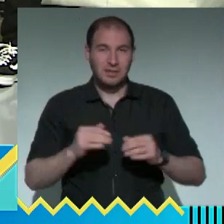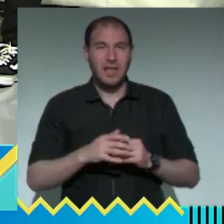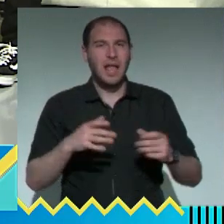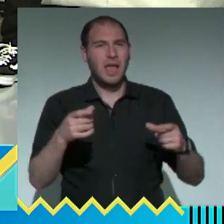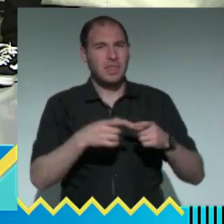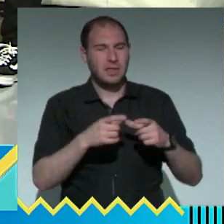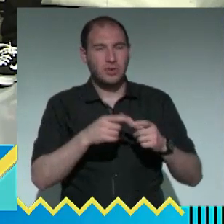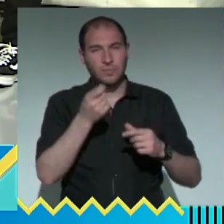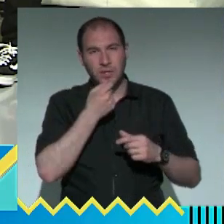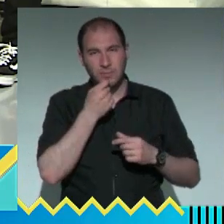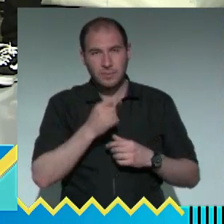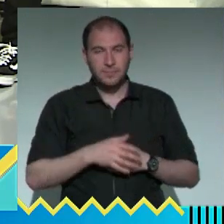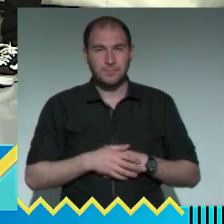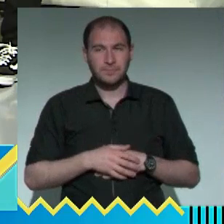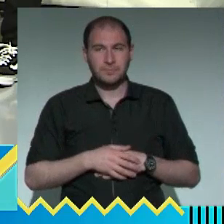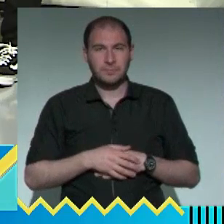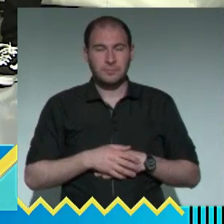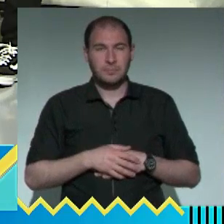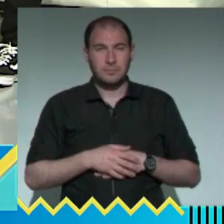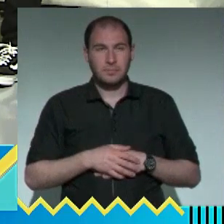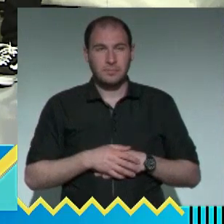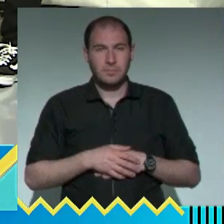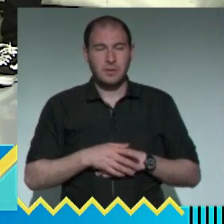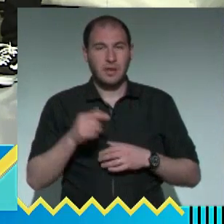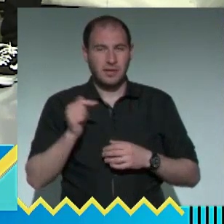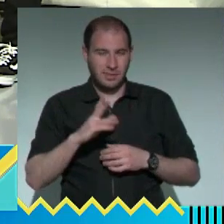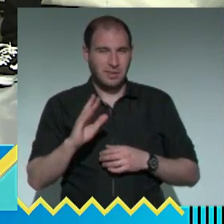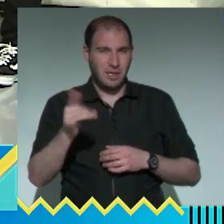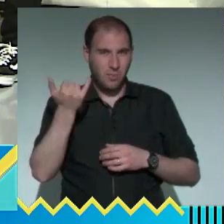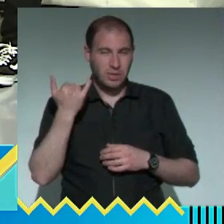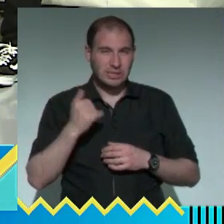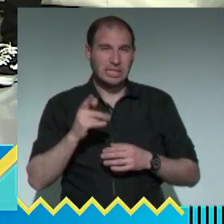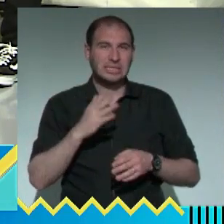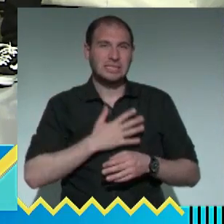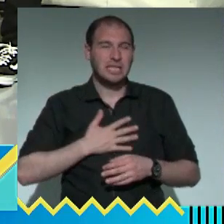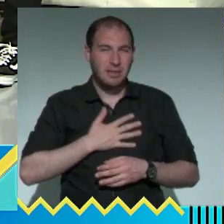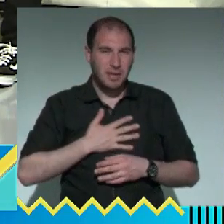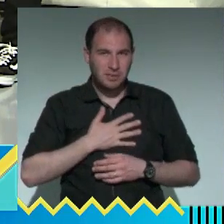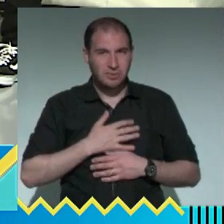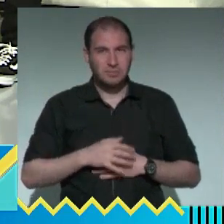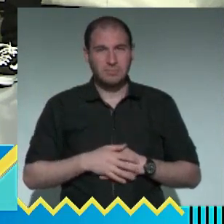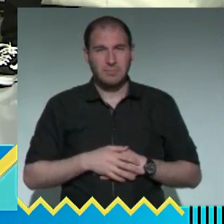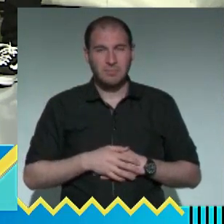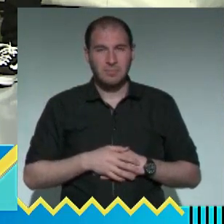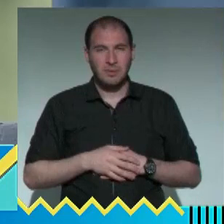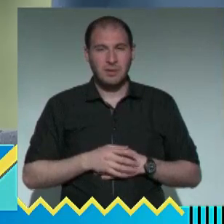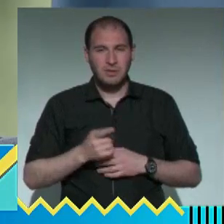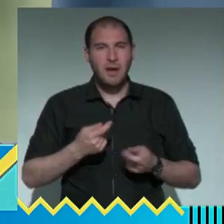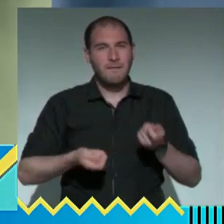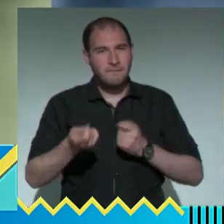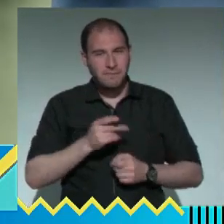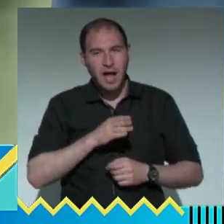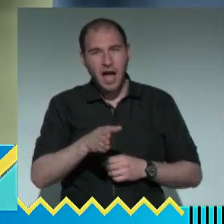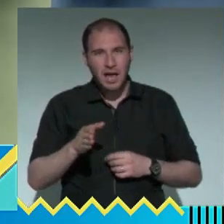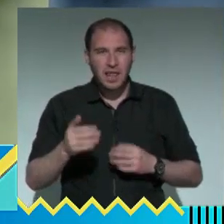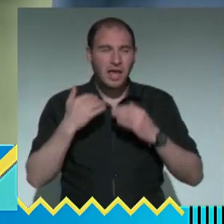ahí, qué sé yo, estaba muy... era muy notable el sentimiento ese de ir a bailar, de